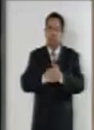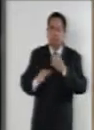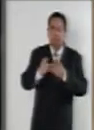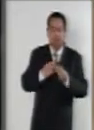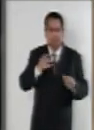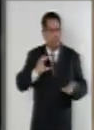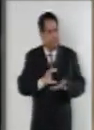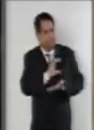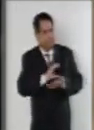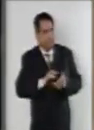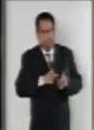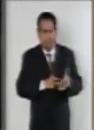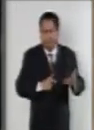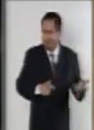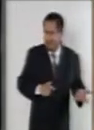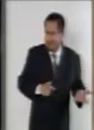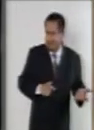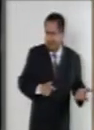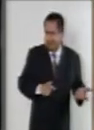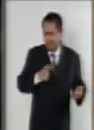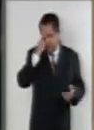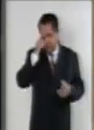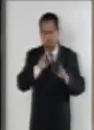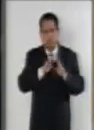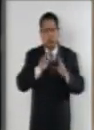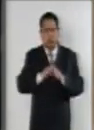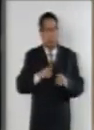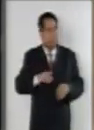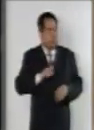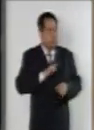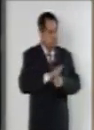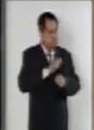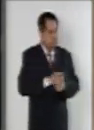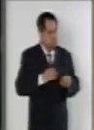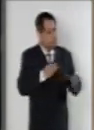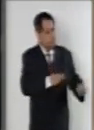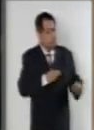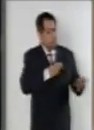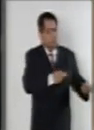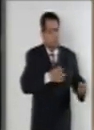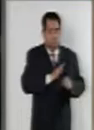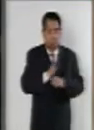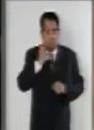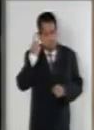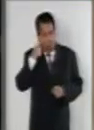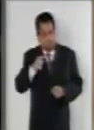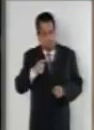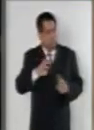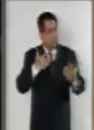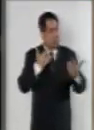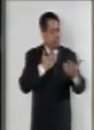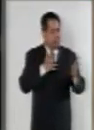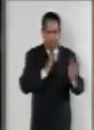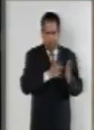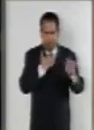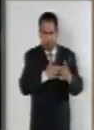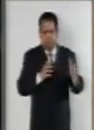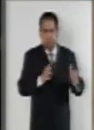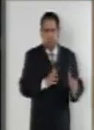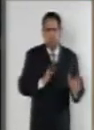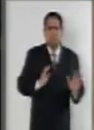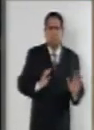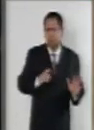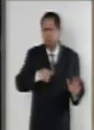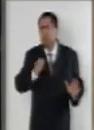subsidios. Si los estímulos y condiciones de privilegio fueran para la pequeña y mediana empresa, yo